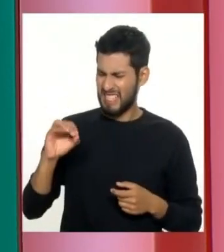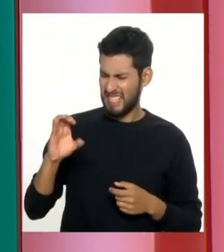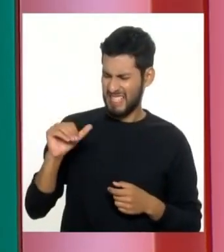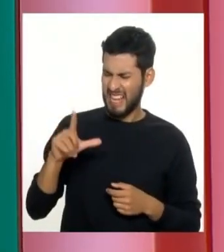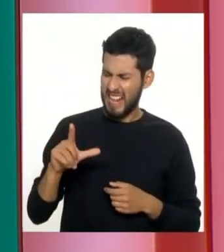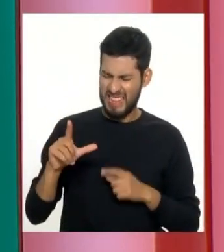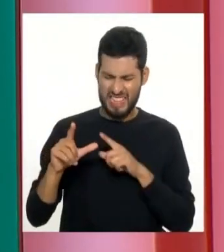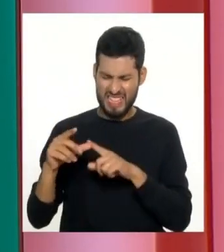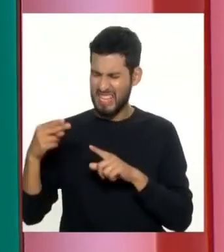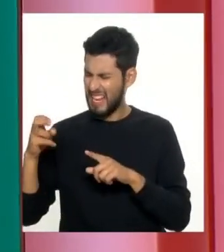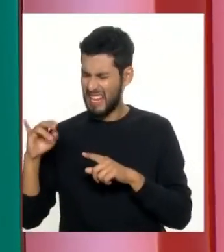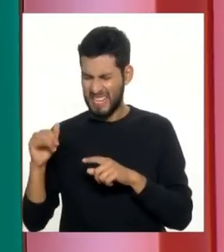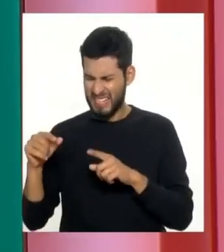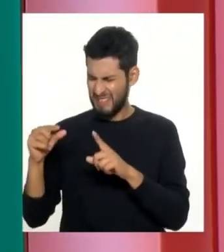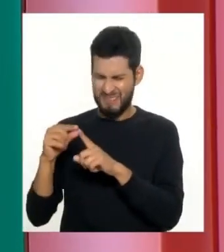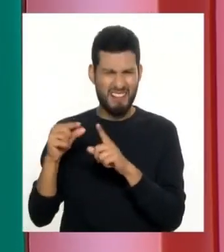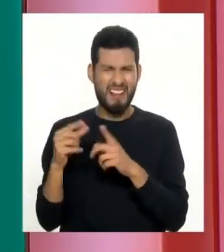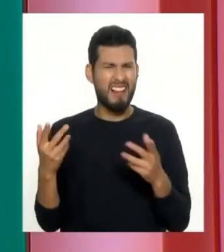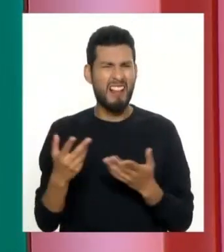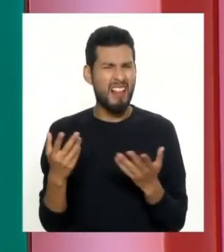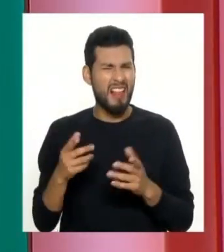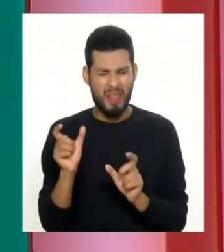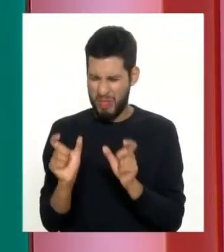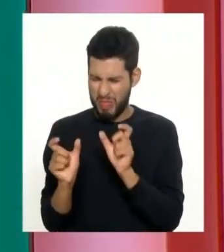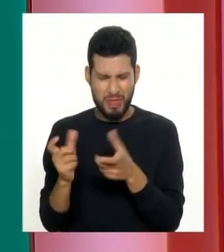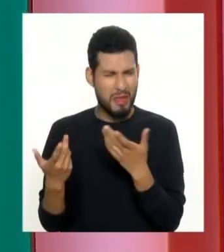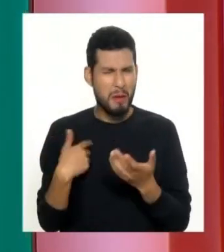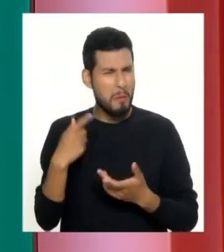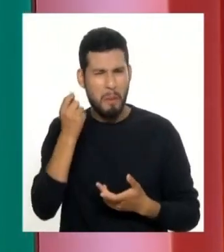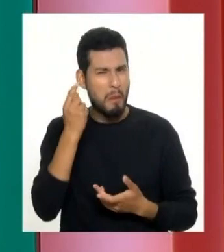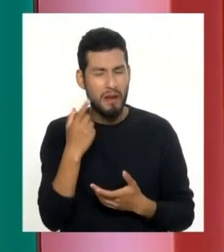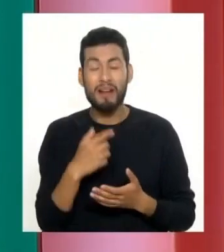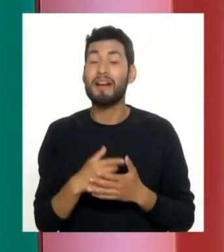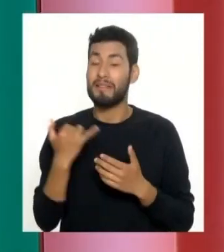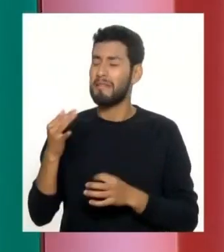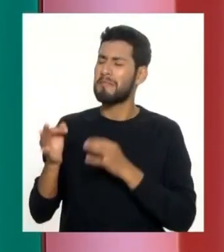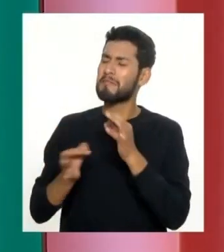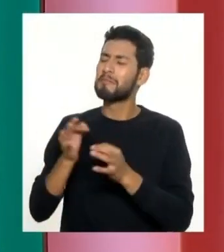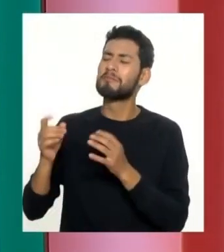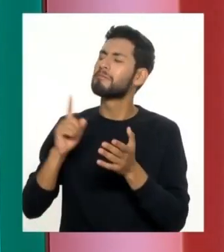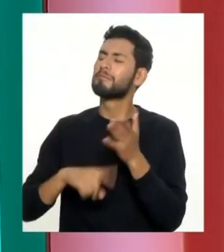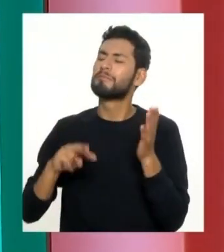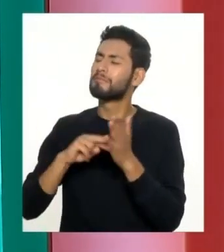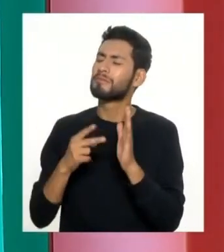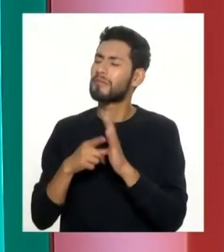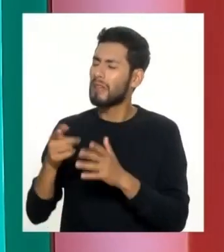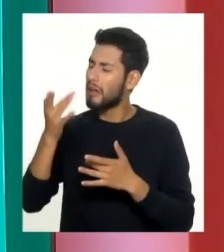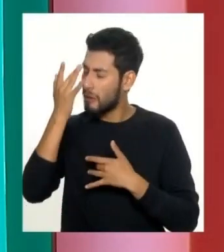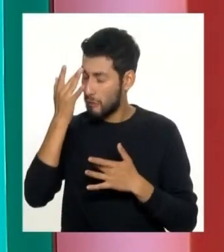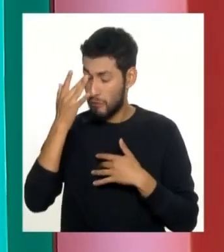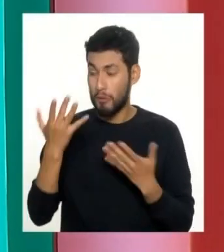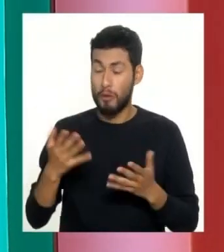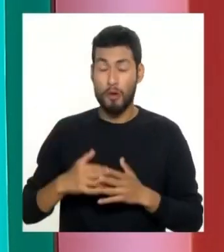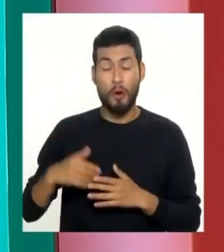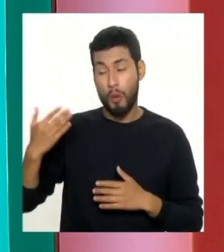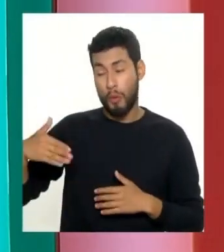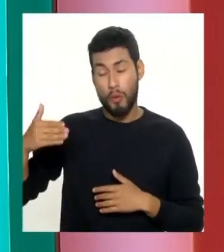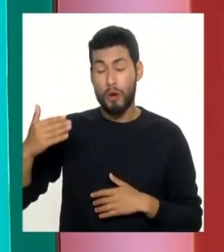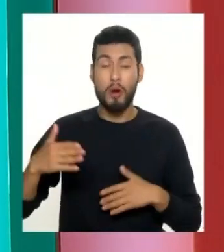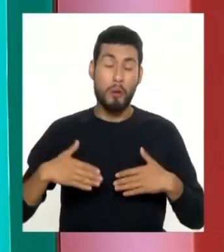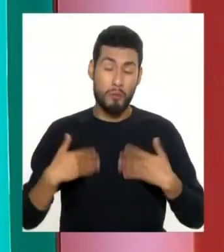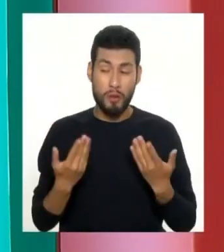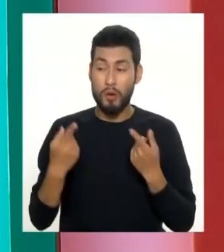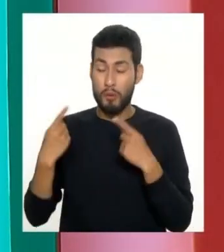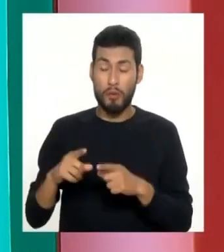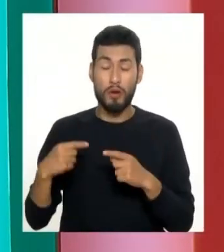entiende bien y es bueno que nosotros le expliquemos a nuestros televidentes en qué consiste esta patología que es muy frecuente y que se puede dar